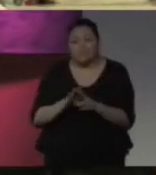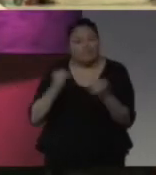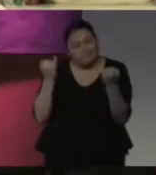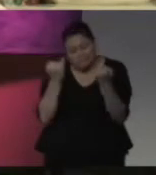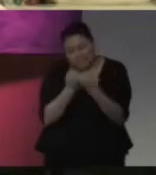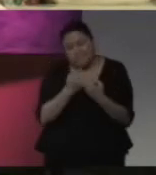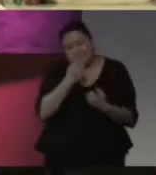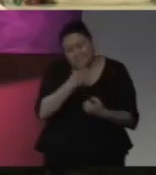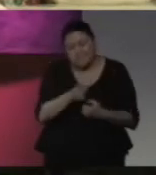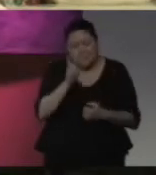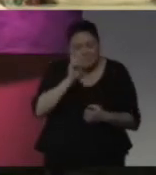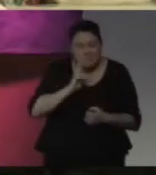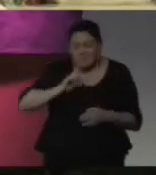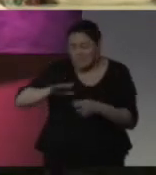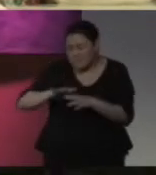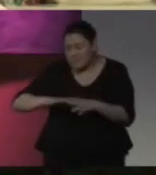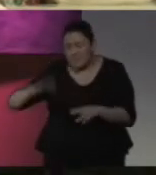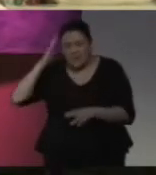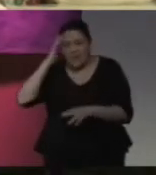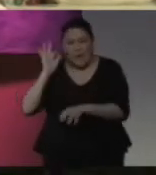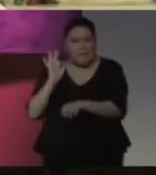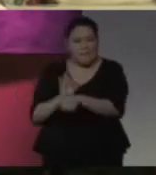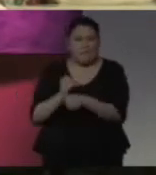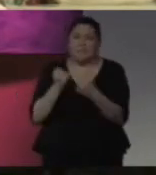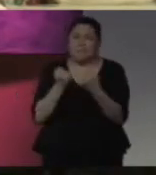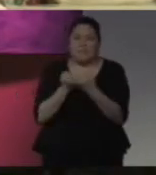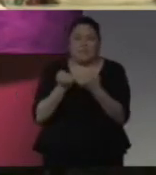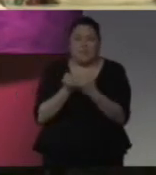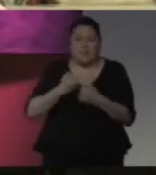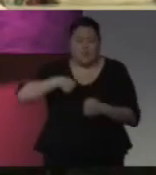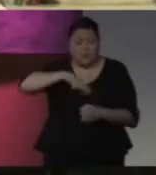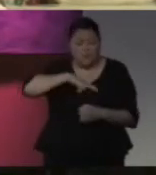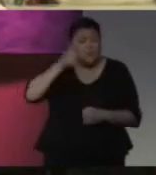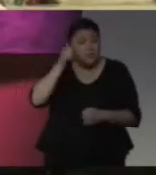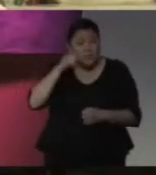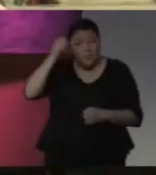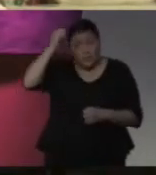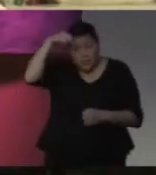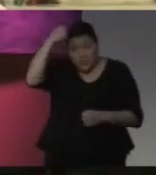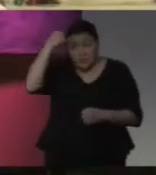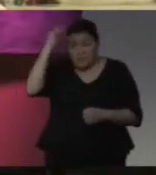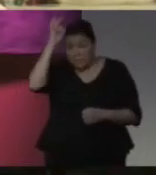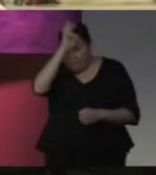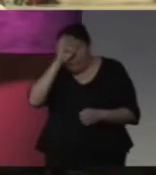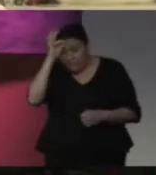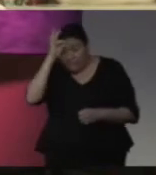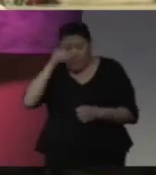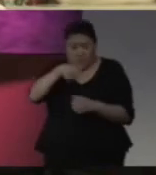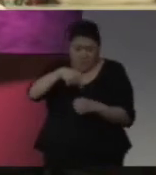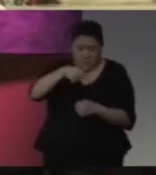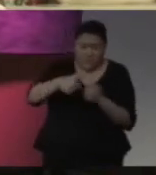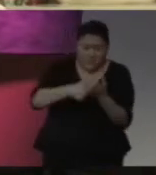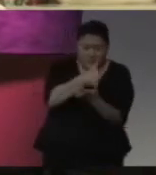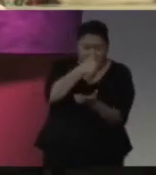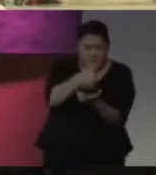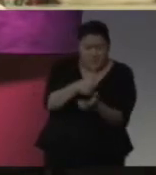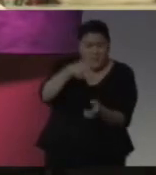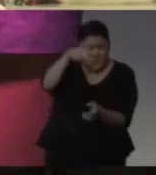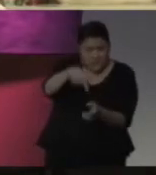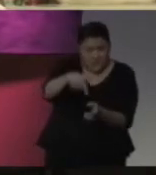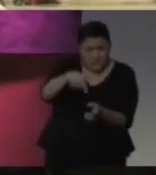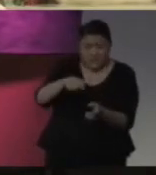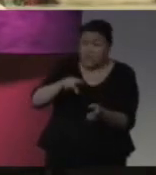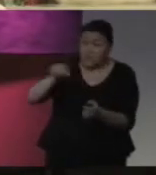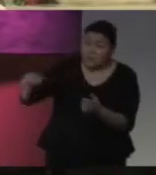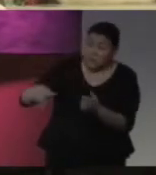las feministas. Las feministas estamos teorizando, estamos en un ambiente urbano, estamos